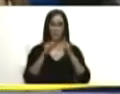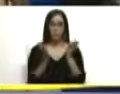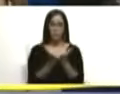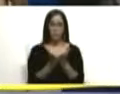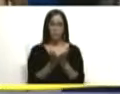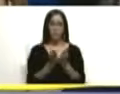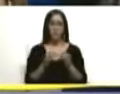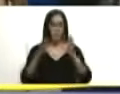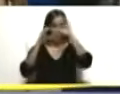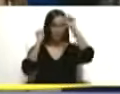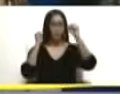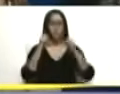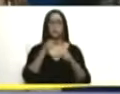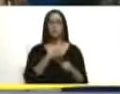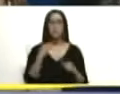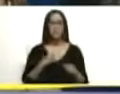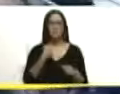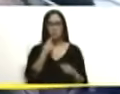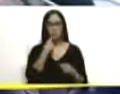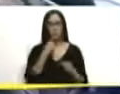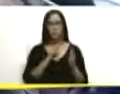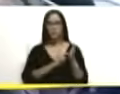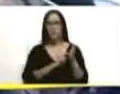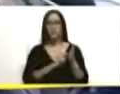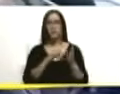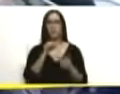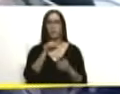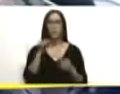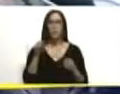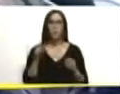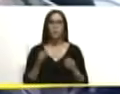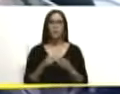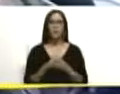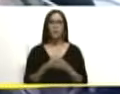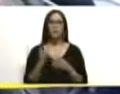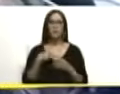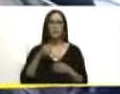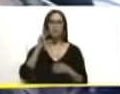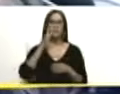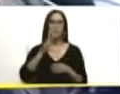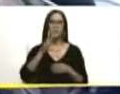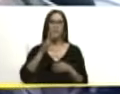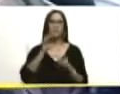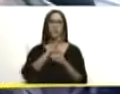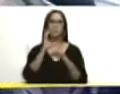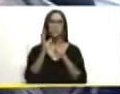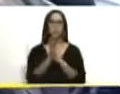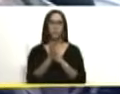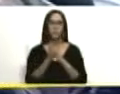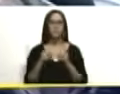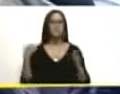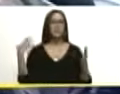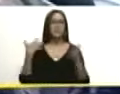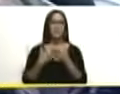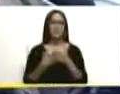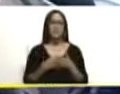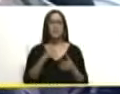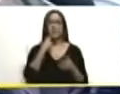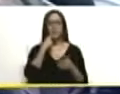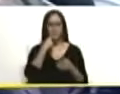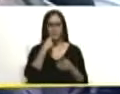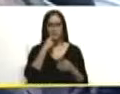ruso, palestino, ustedes forman parte de tres culturas milenarias, la china, la rusa y la